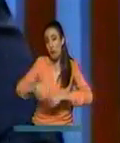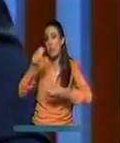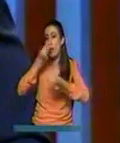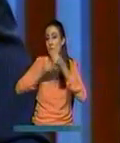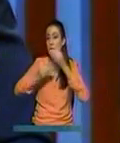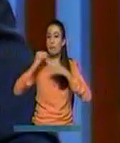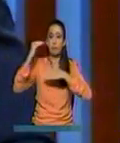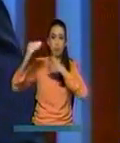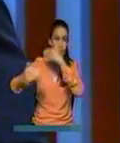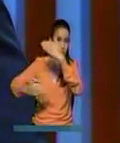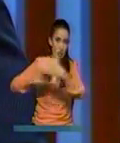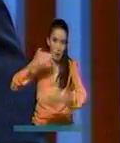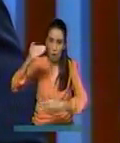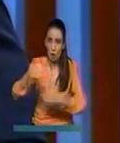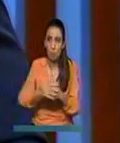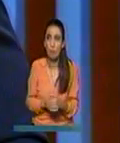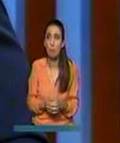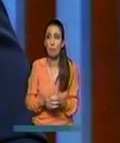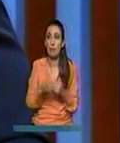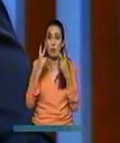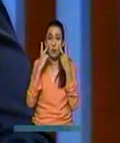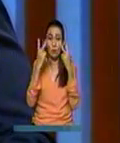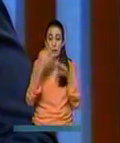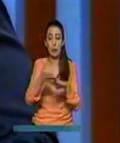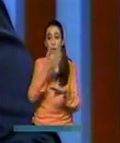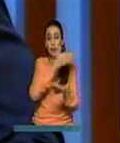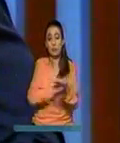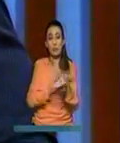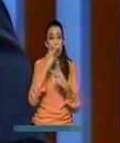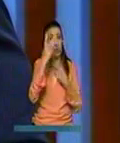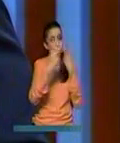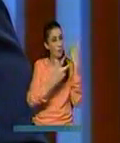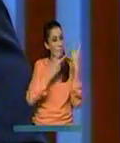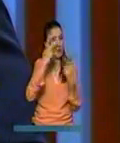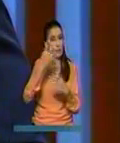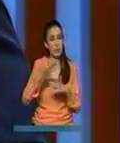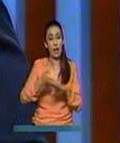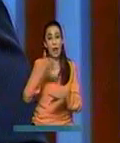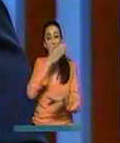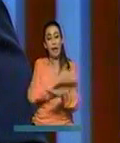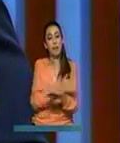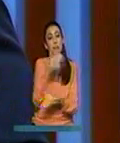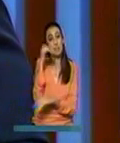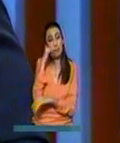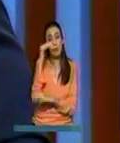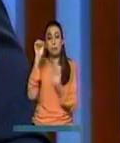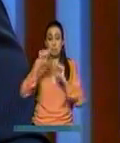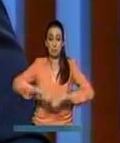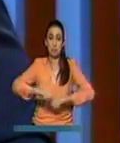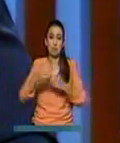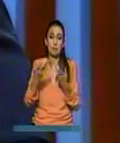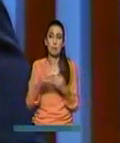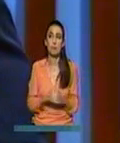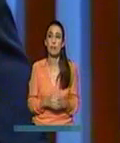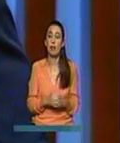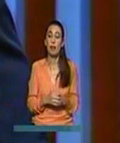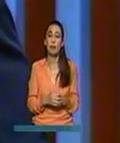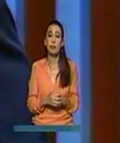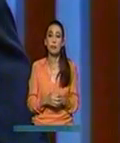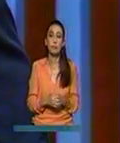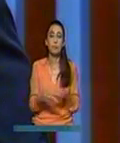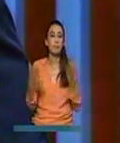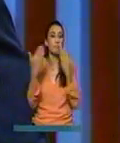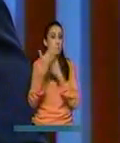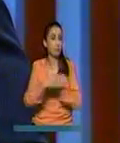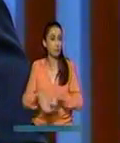proceso. Si nos avisan con un poco de tiempo, se puede hacer una visita a la fábrica y ver el proceso, siempre que no estemos produciendo. Claro. Y